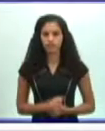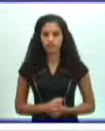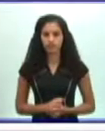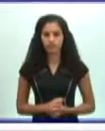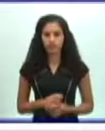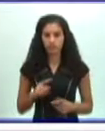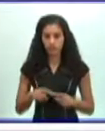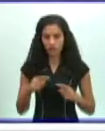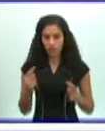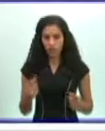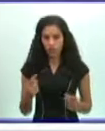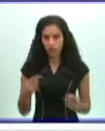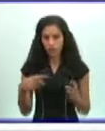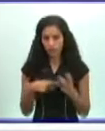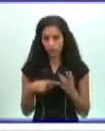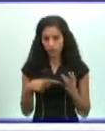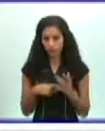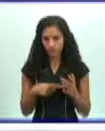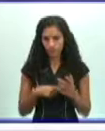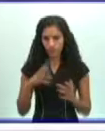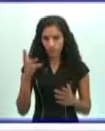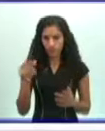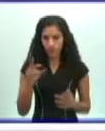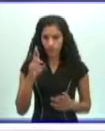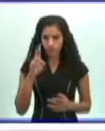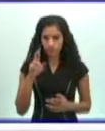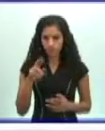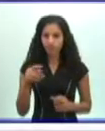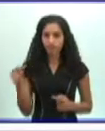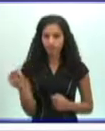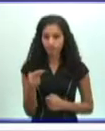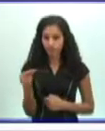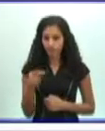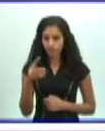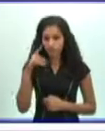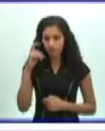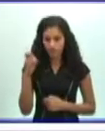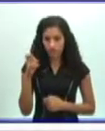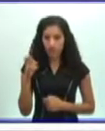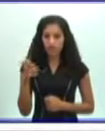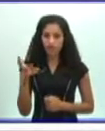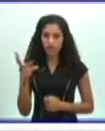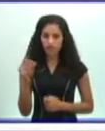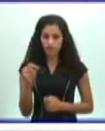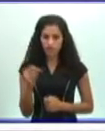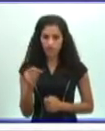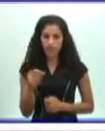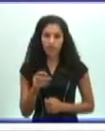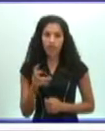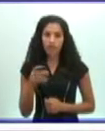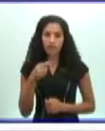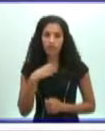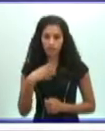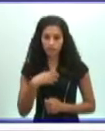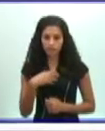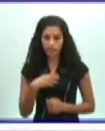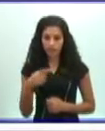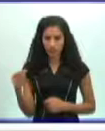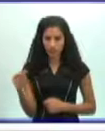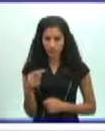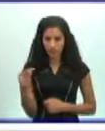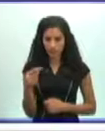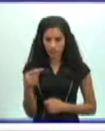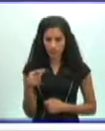¿Y un producto de números racionales es negativo? Sí, la cantidad de factores negativos